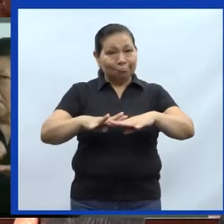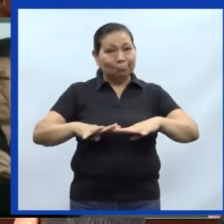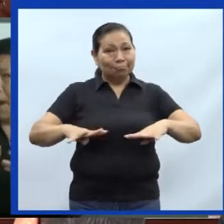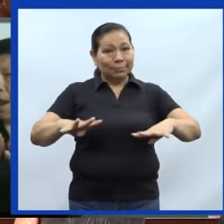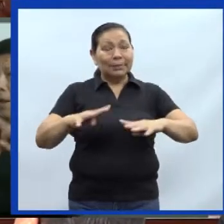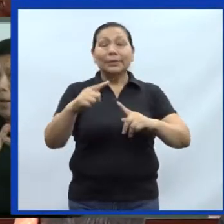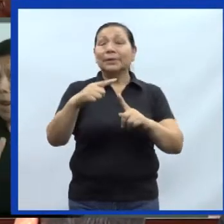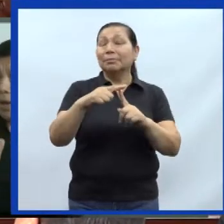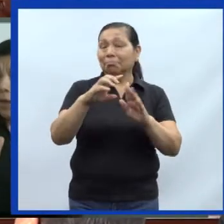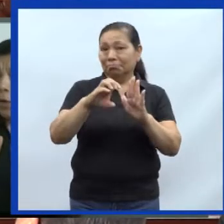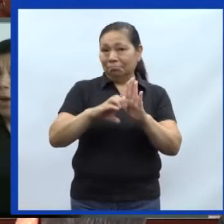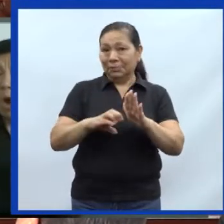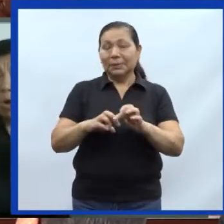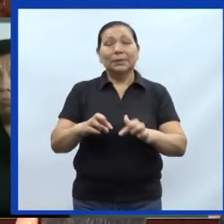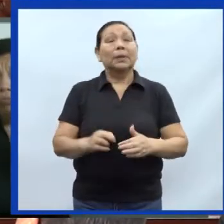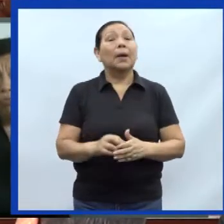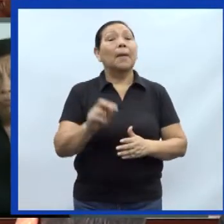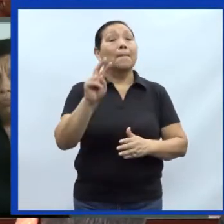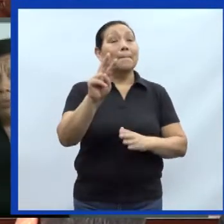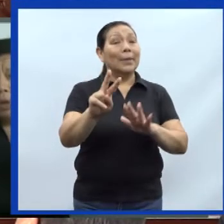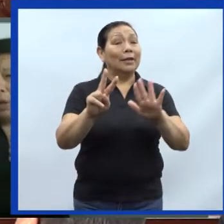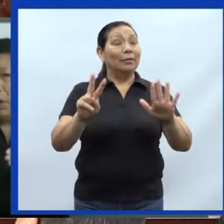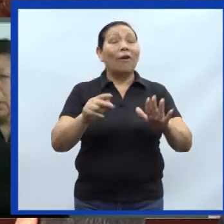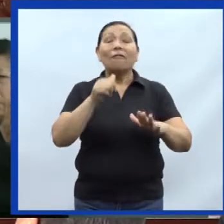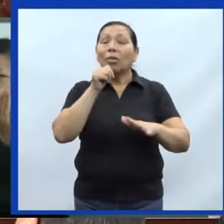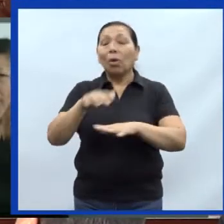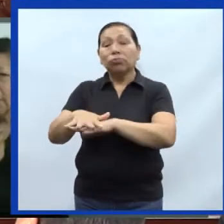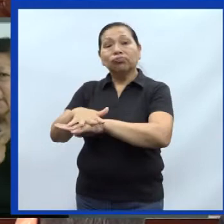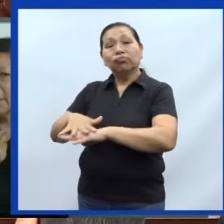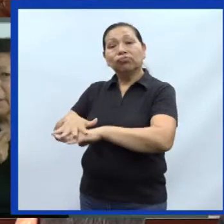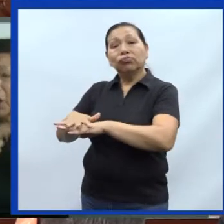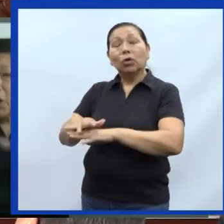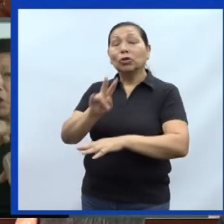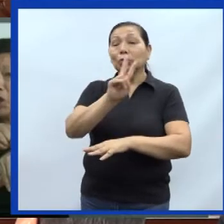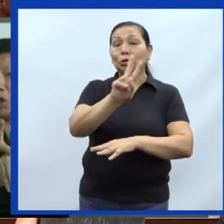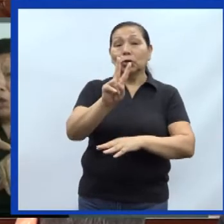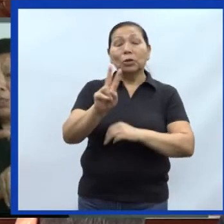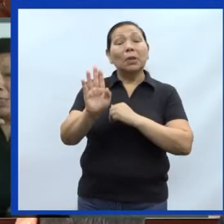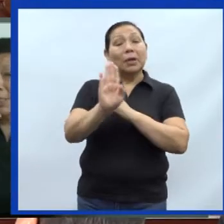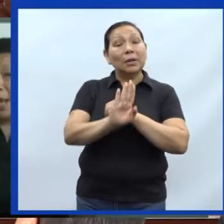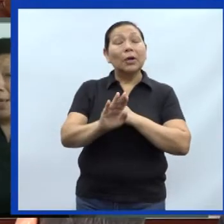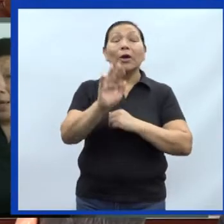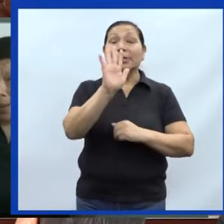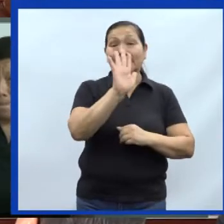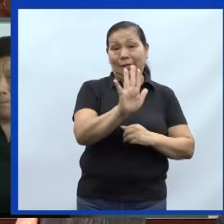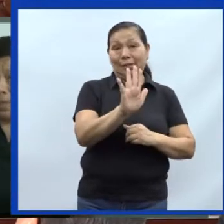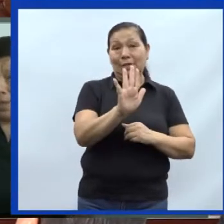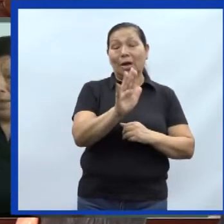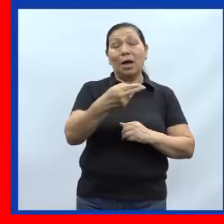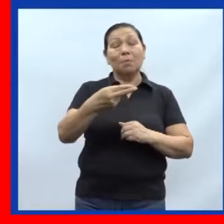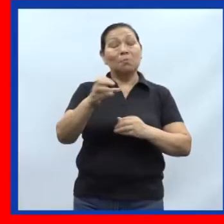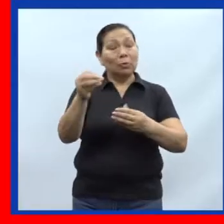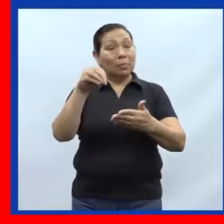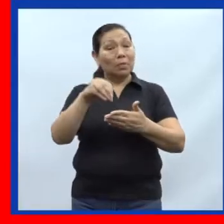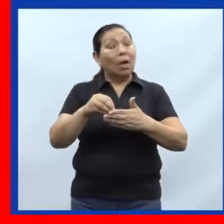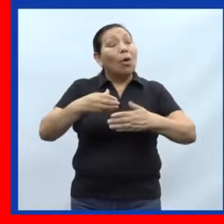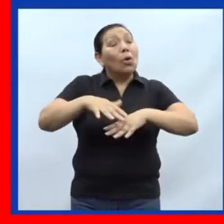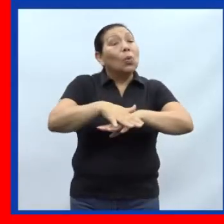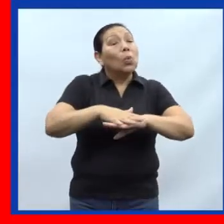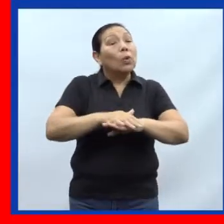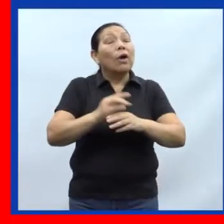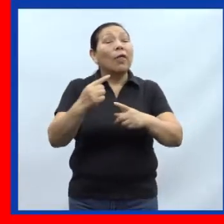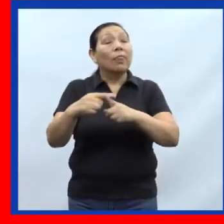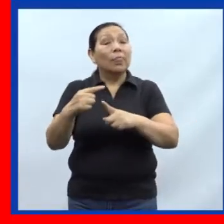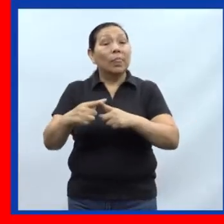pública del Pleno quedaron al voto 27 procesos, 22 fueron de amparos y 5 de habeas corpus, procedente de